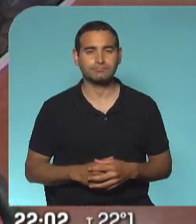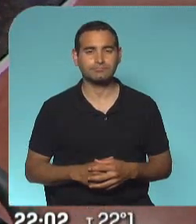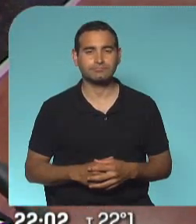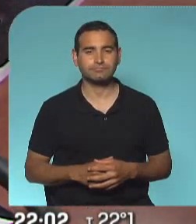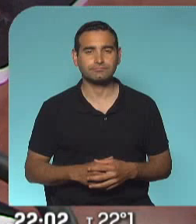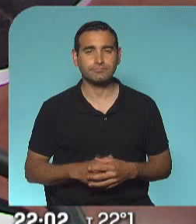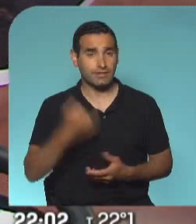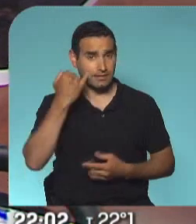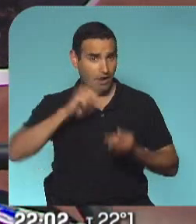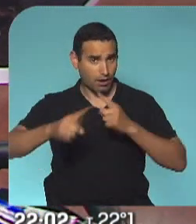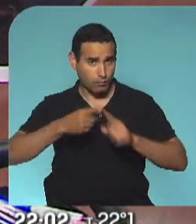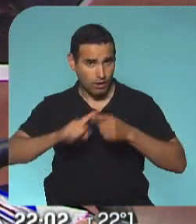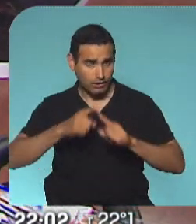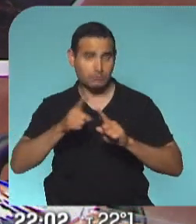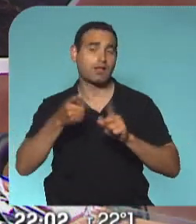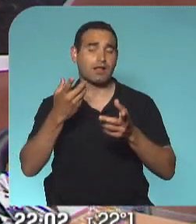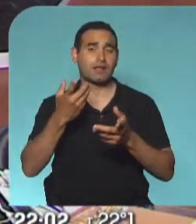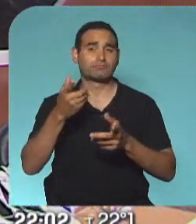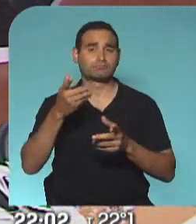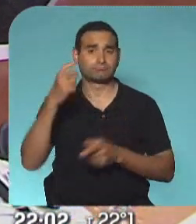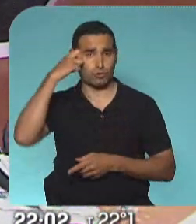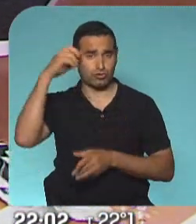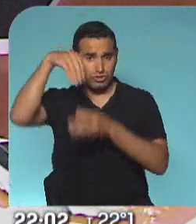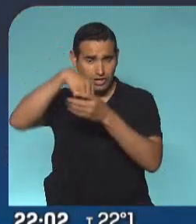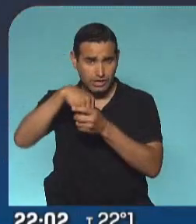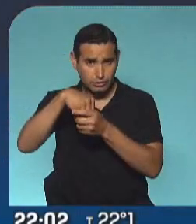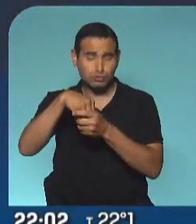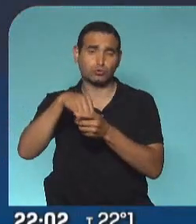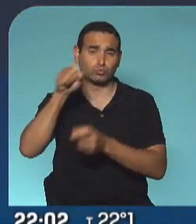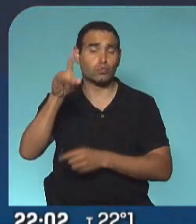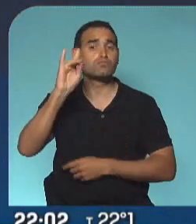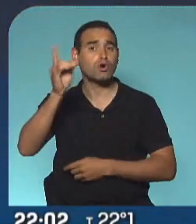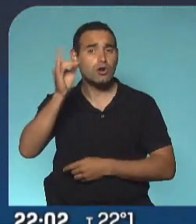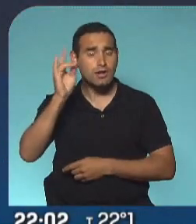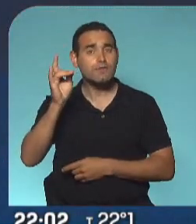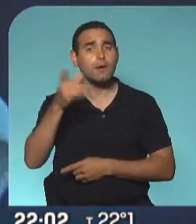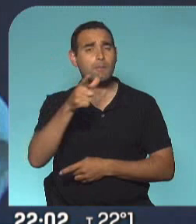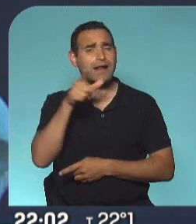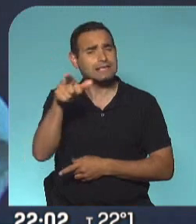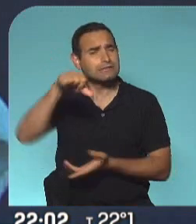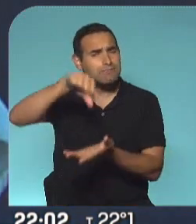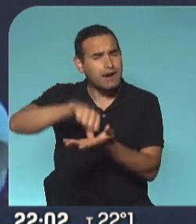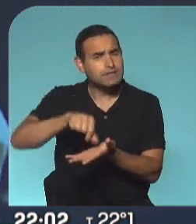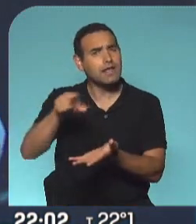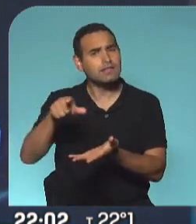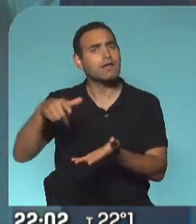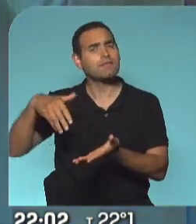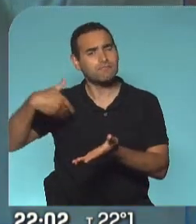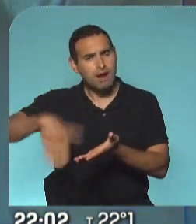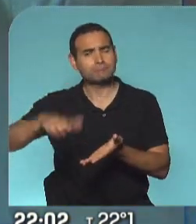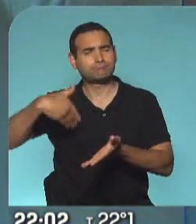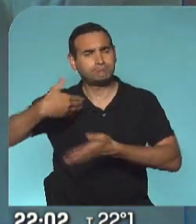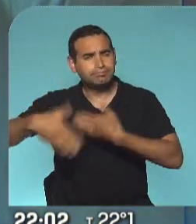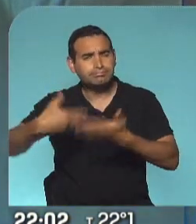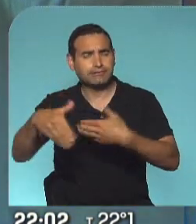Tras los acuerdos alcanzados en la Asamblea Legislativa Plurinacional de Bolivia, parece ser que este país se encamina a un proceso electoral.